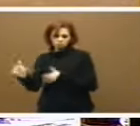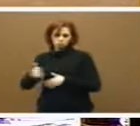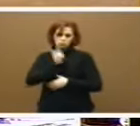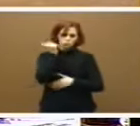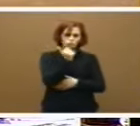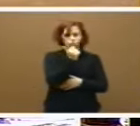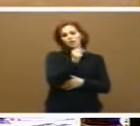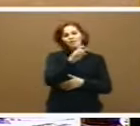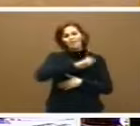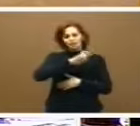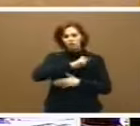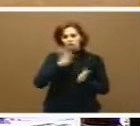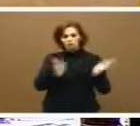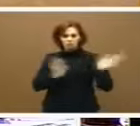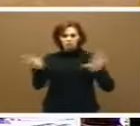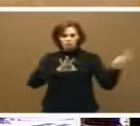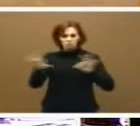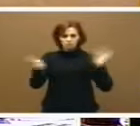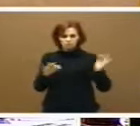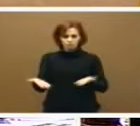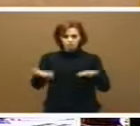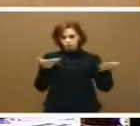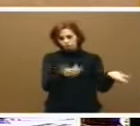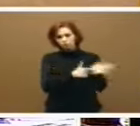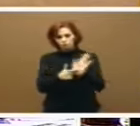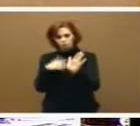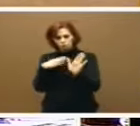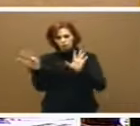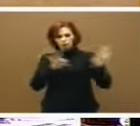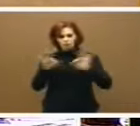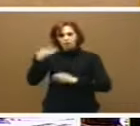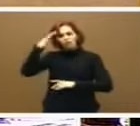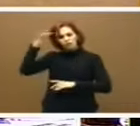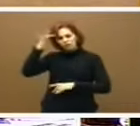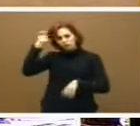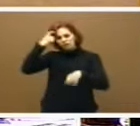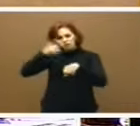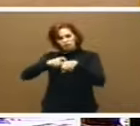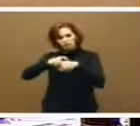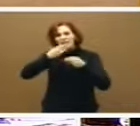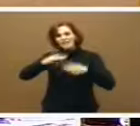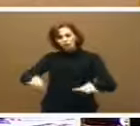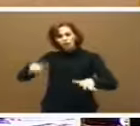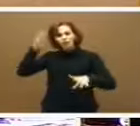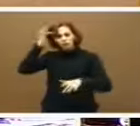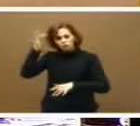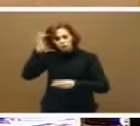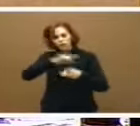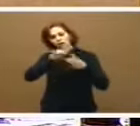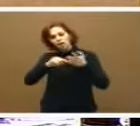centros la obligatoriedad de la oferta de esta materia, así como la de filosofía, psicología, historia de la filosofía,